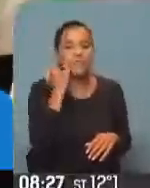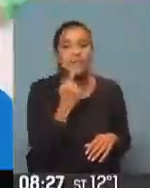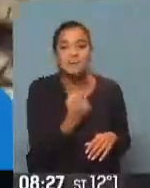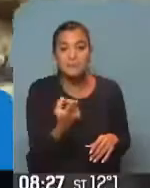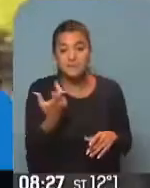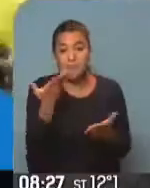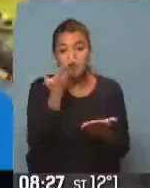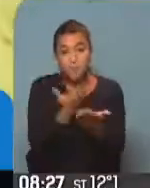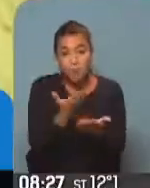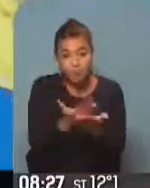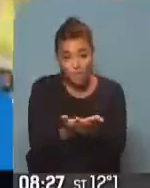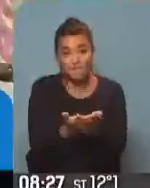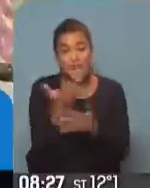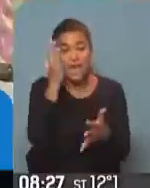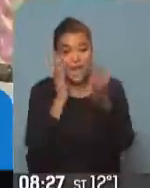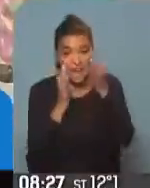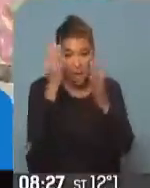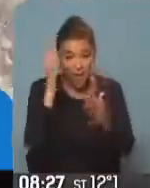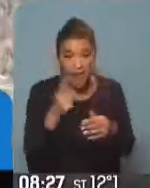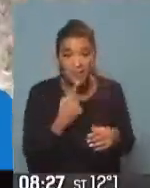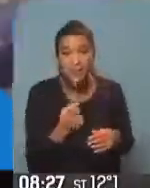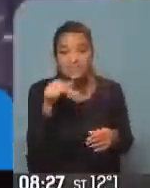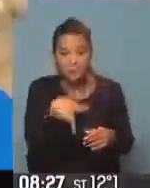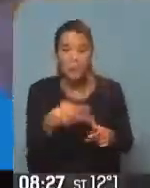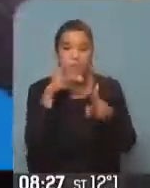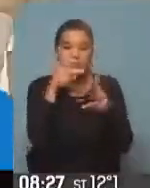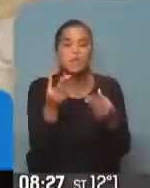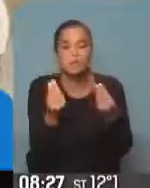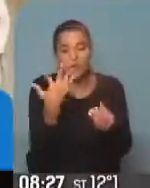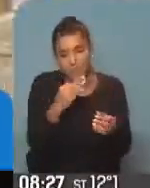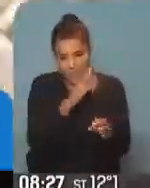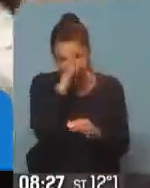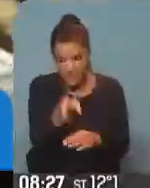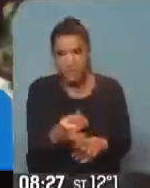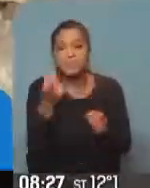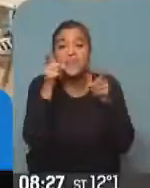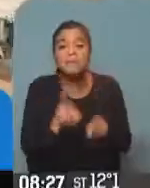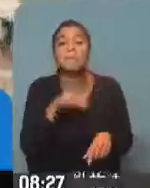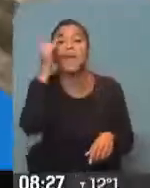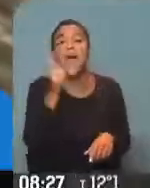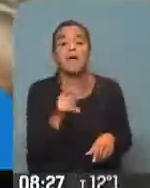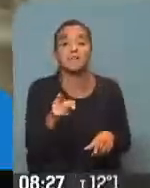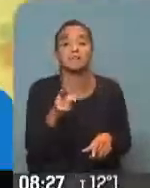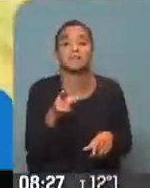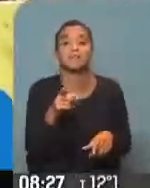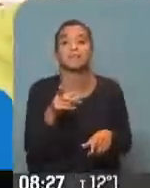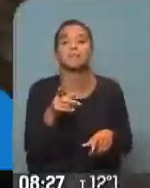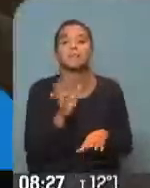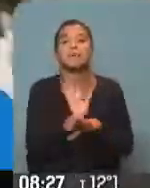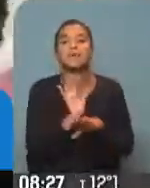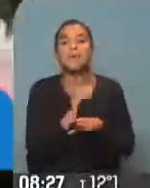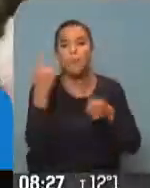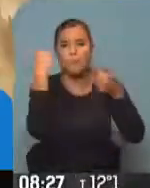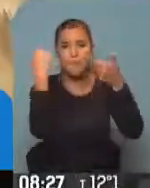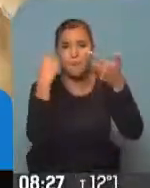propuesta de carnaval que ya te voy a decir las razones por las cuales hay que ir tiene también cada vez más una oferta variada